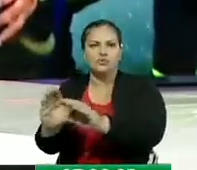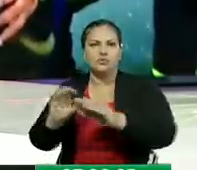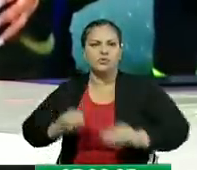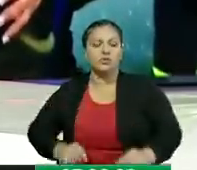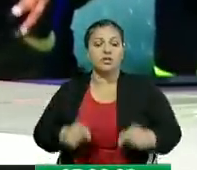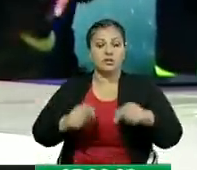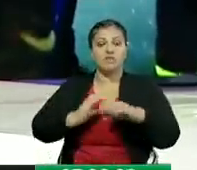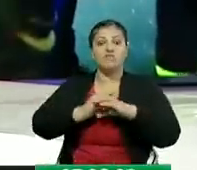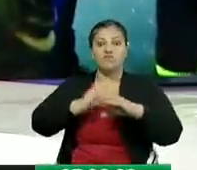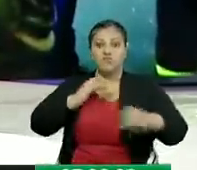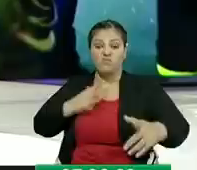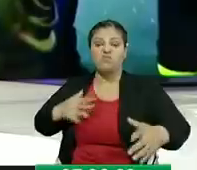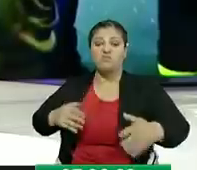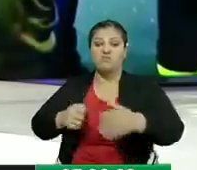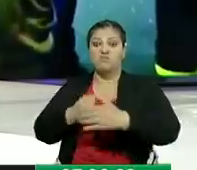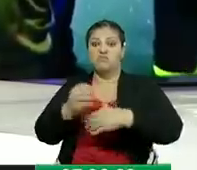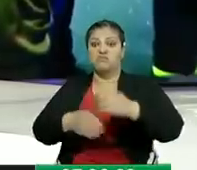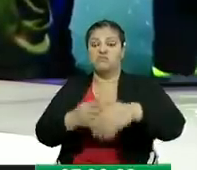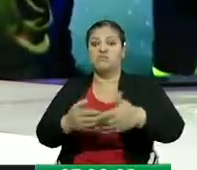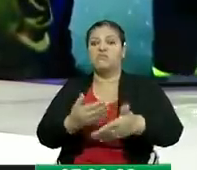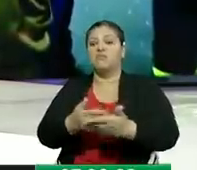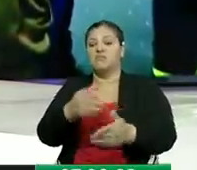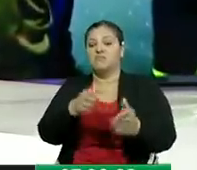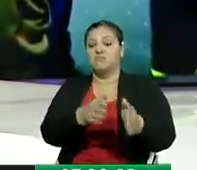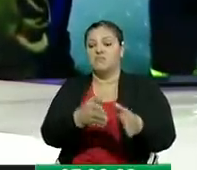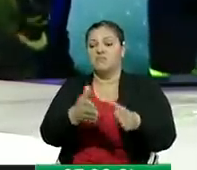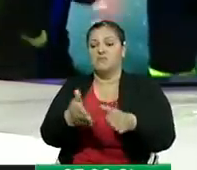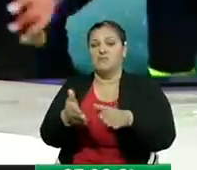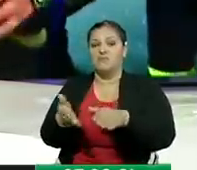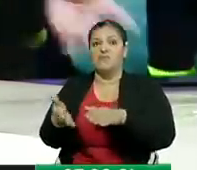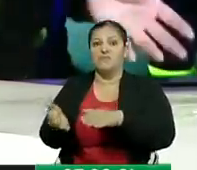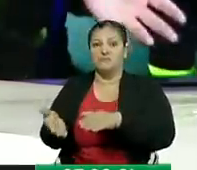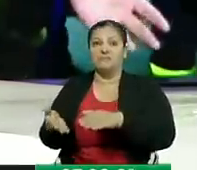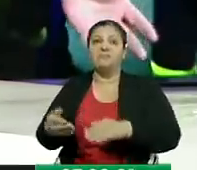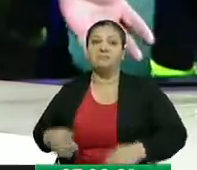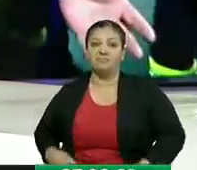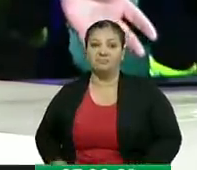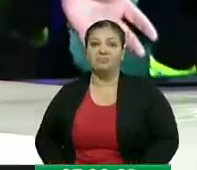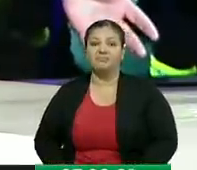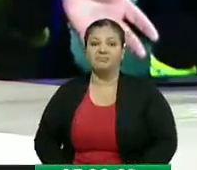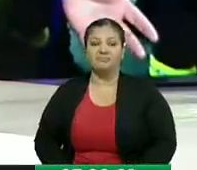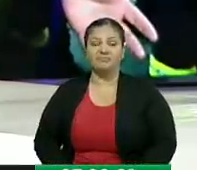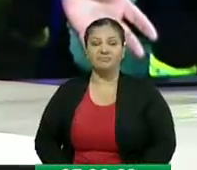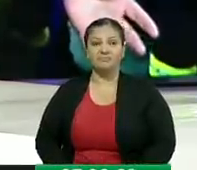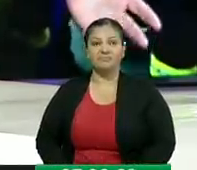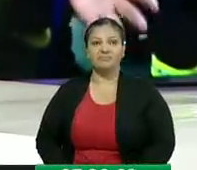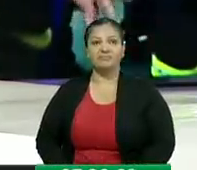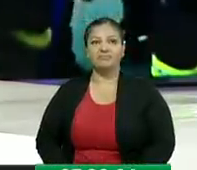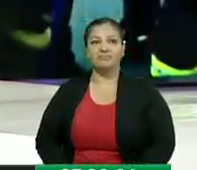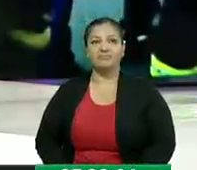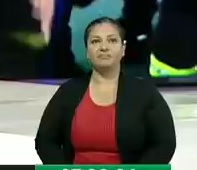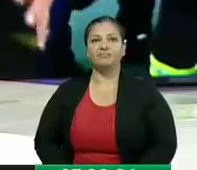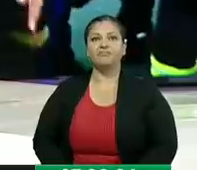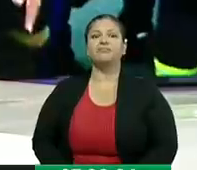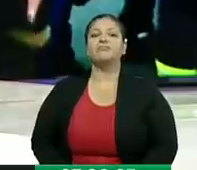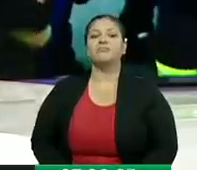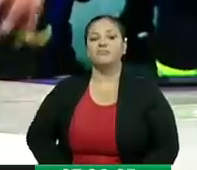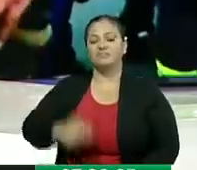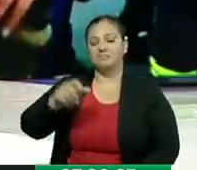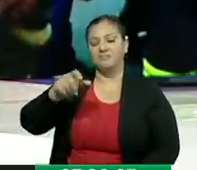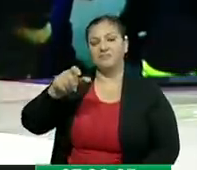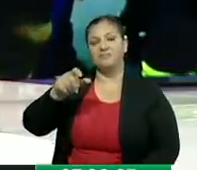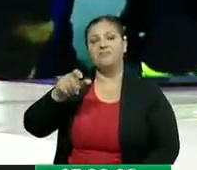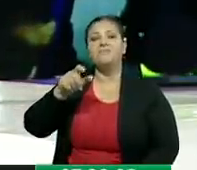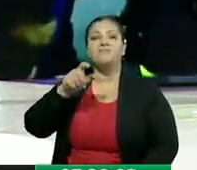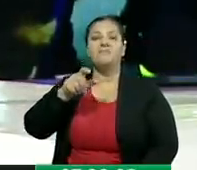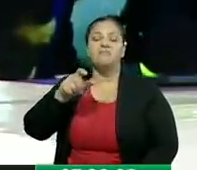estos inmuebles. Pero luego de esto el bus se vira y lamentablemente ya conocemos el resultado, 21 personas fallecidas